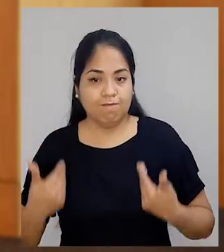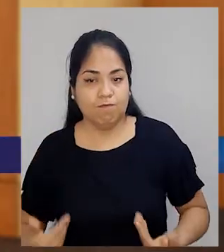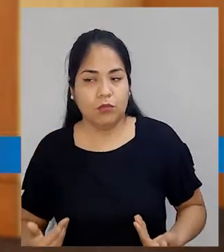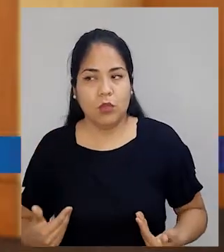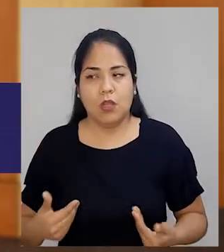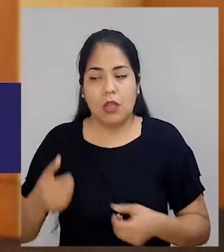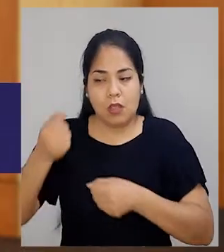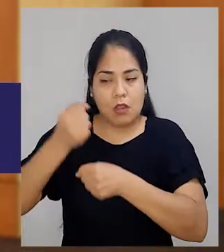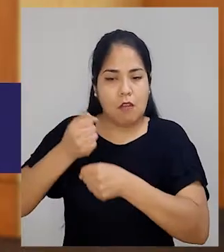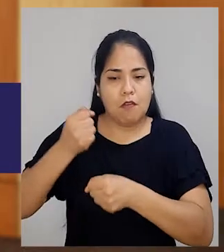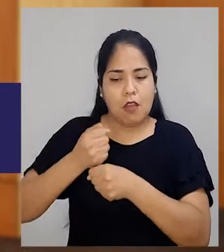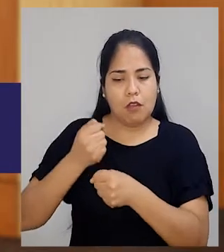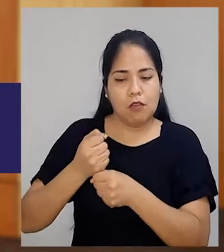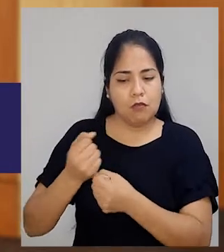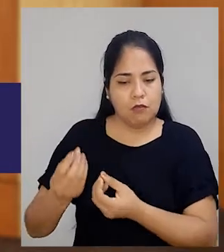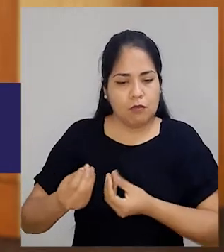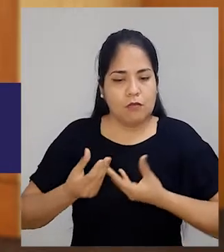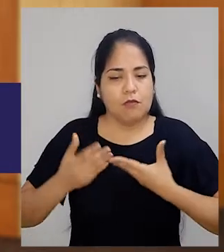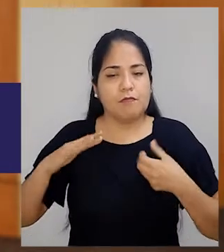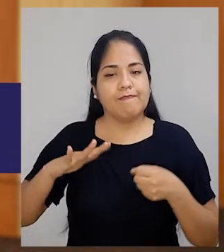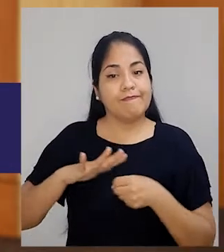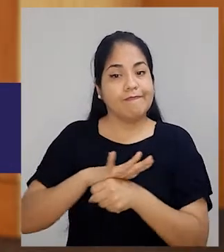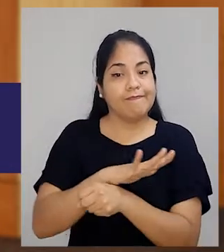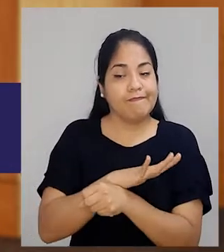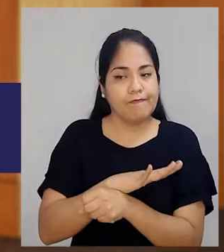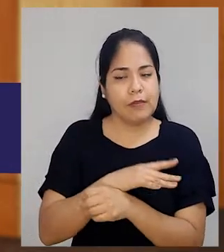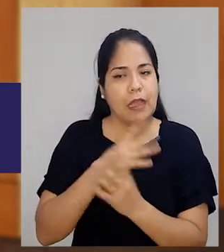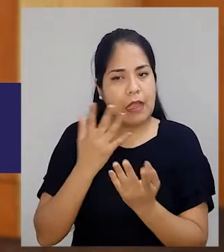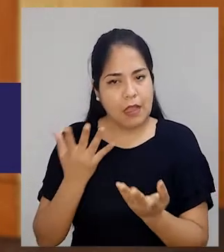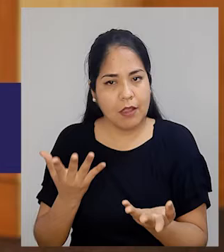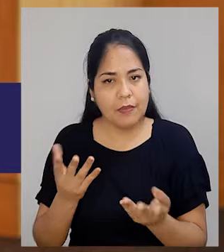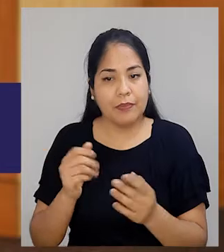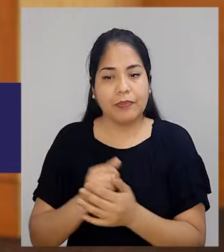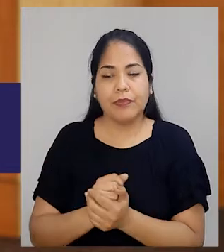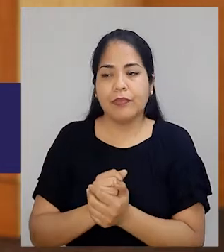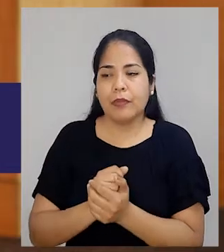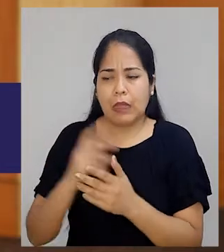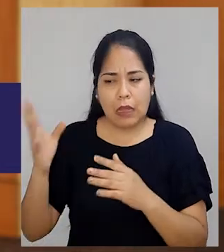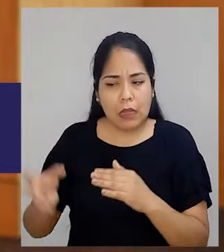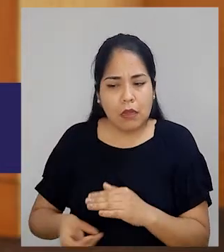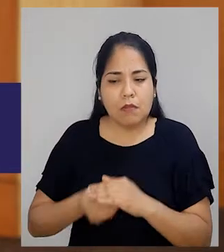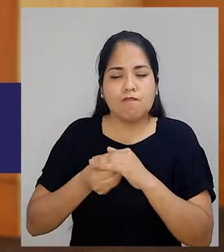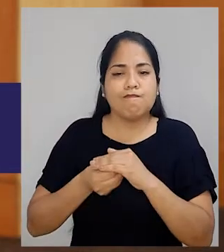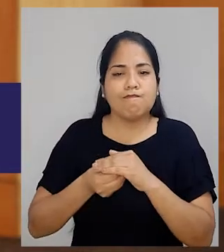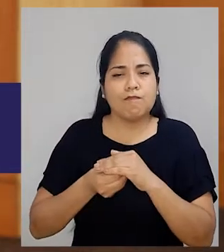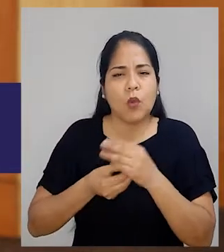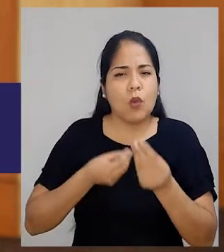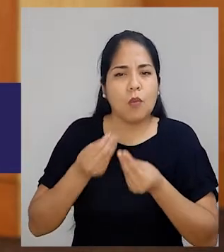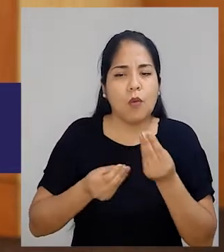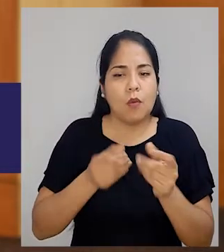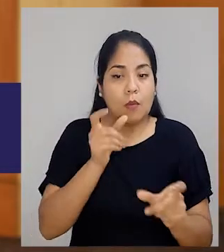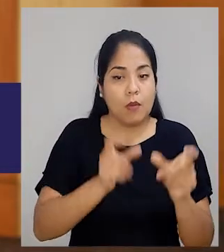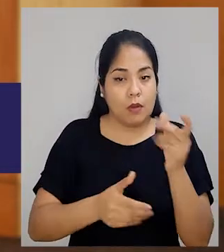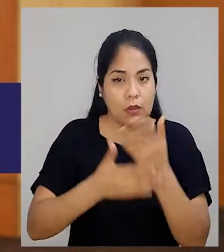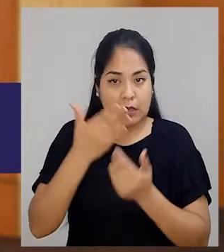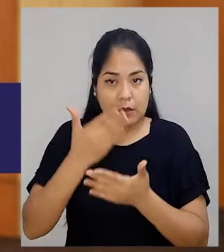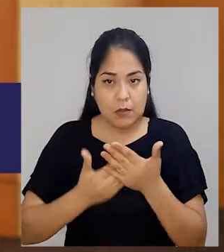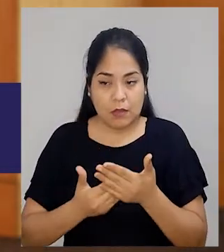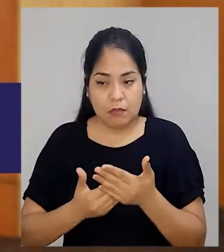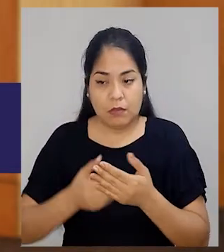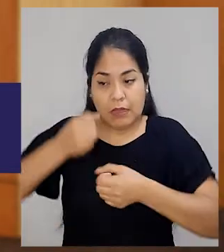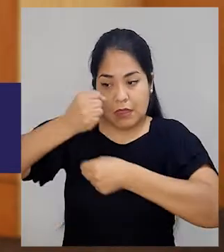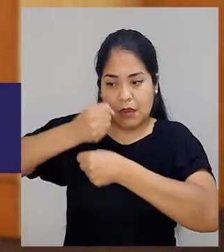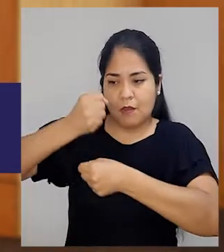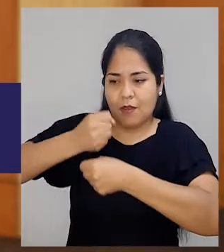Para el ser humano, el trabajo es un medio de realización personal. A este principio básico habría que añadirle que para las personas